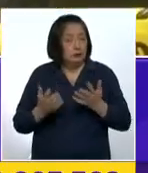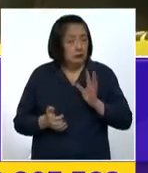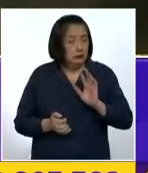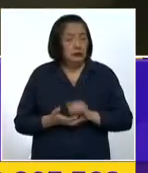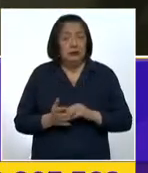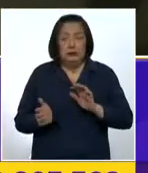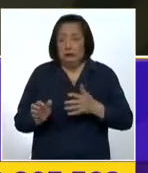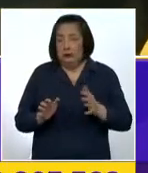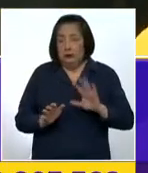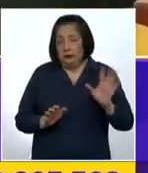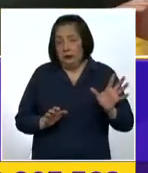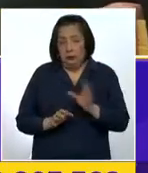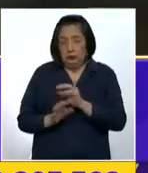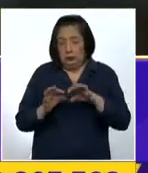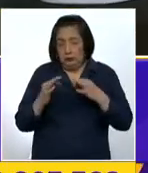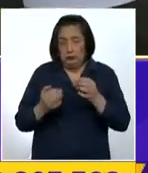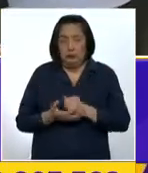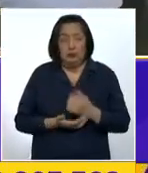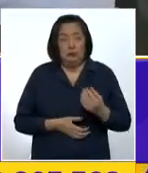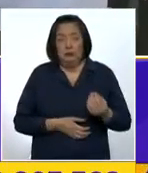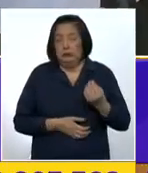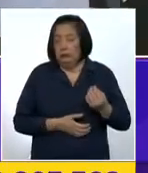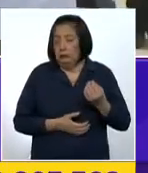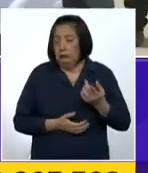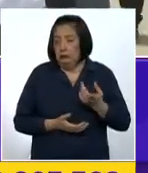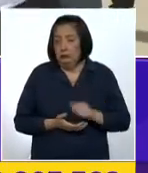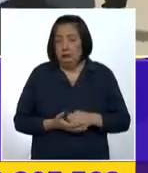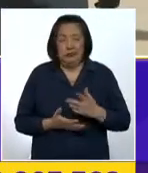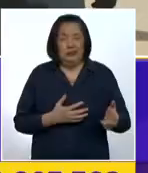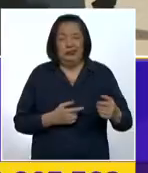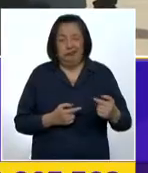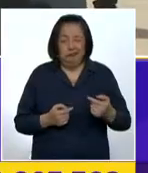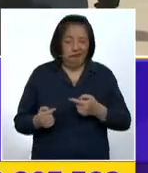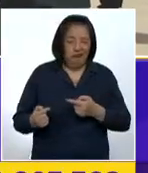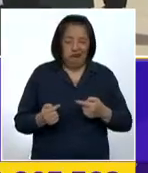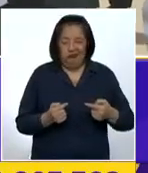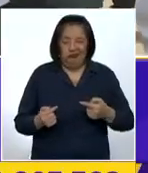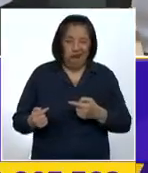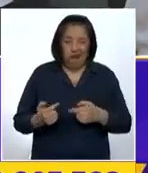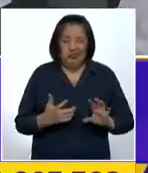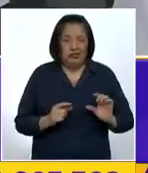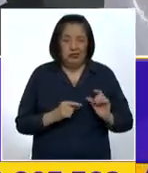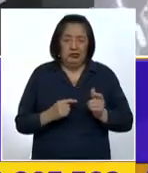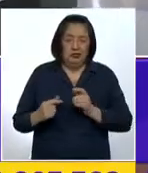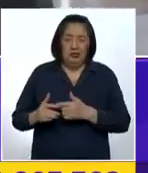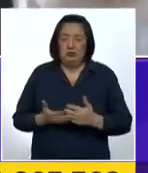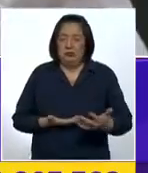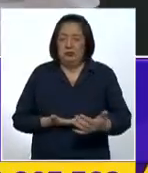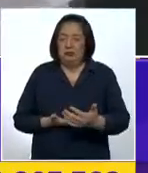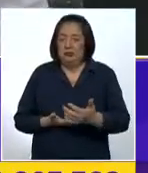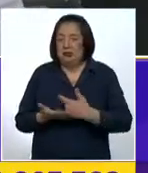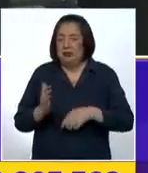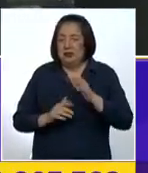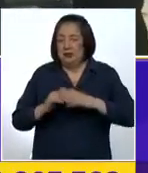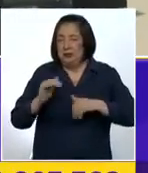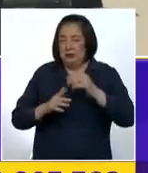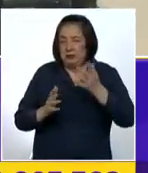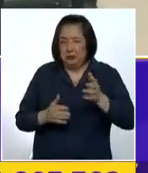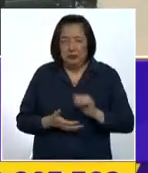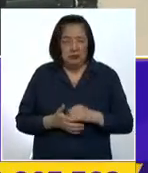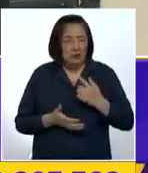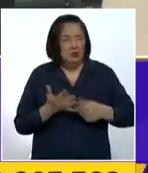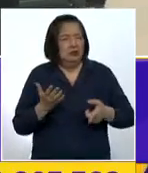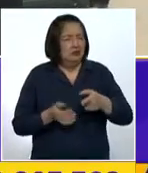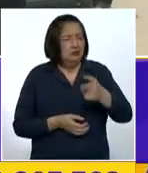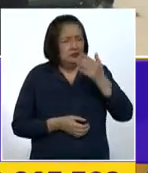de la muerte de toda esta familia por esta guerra que tienen las mafias de cobro de cupos en construcción civil. ¿Qué